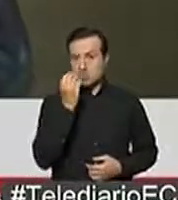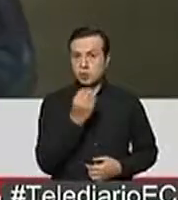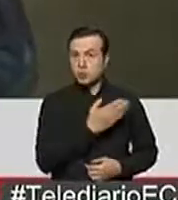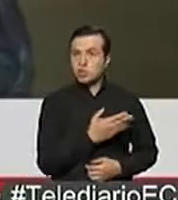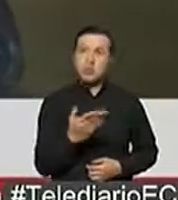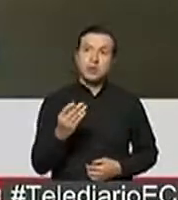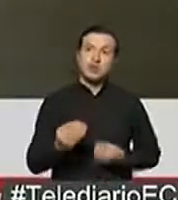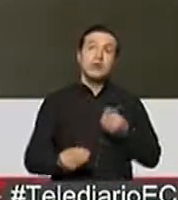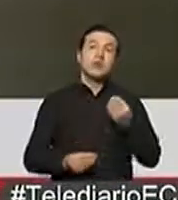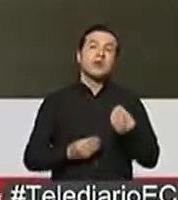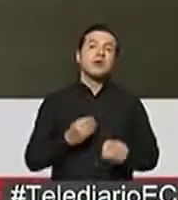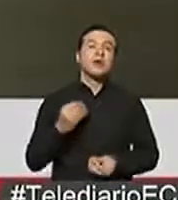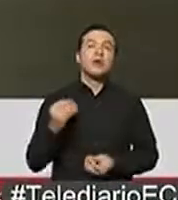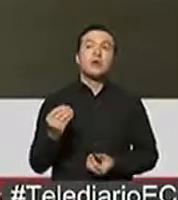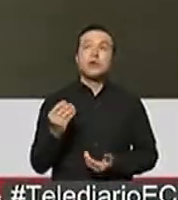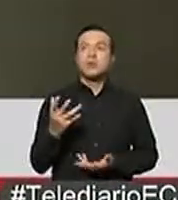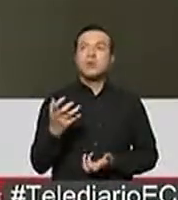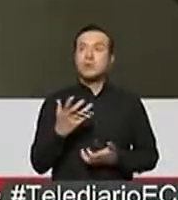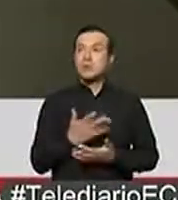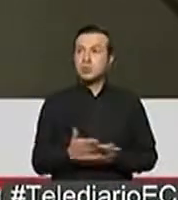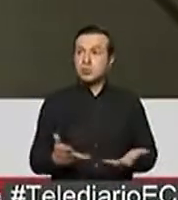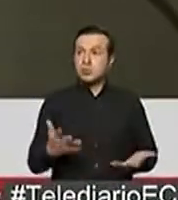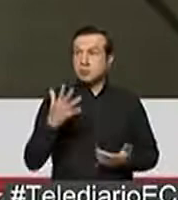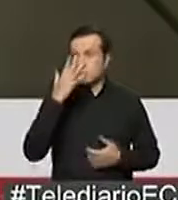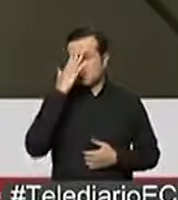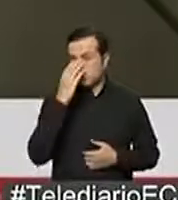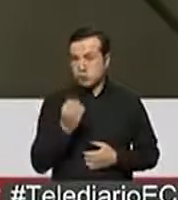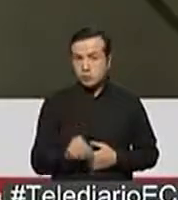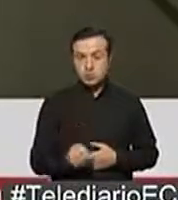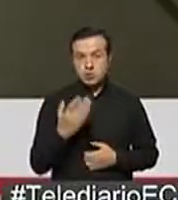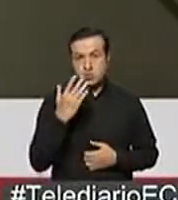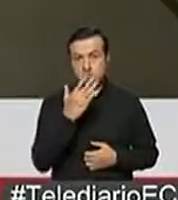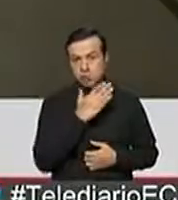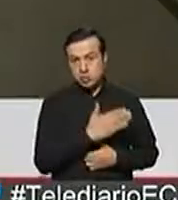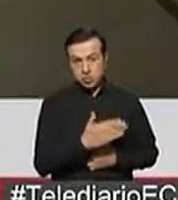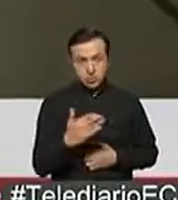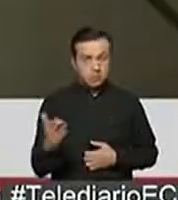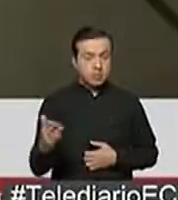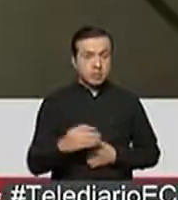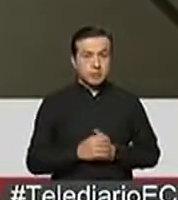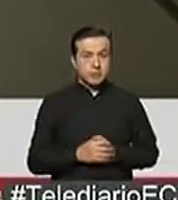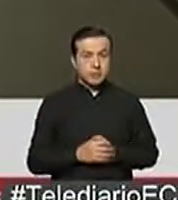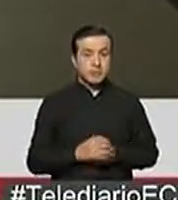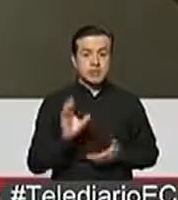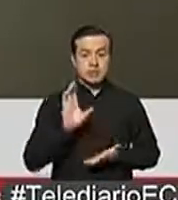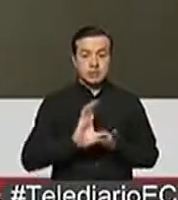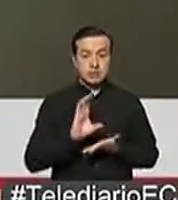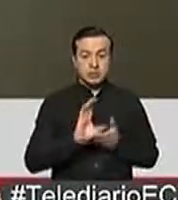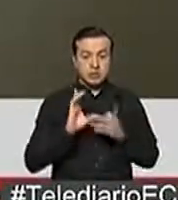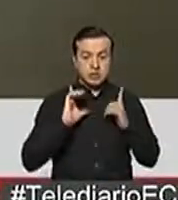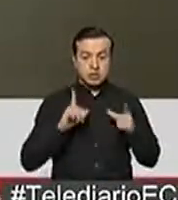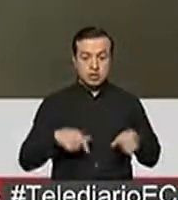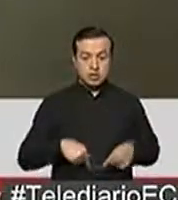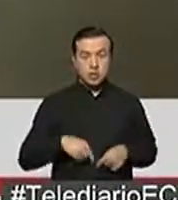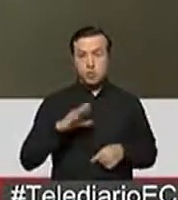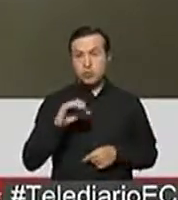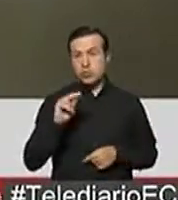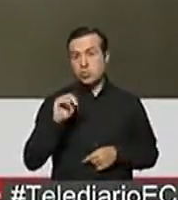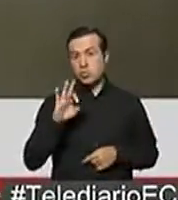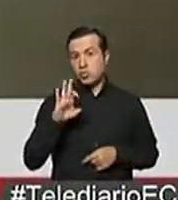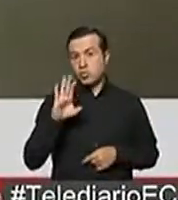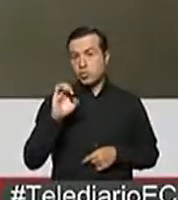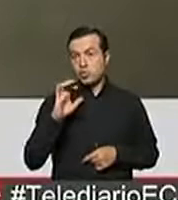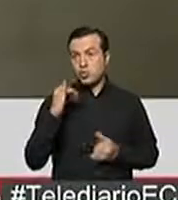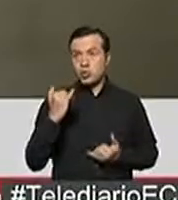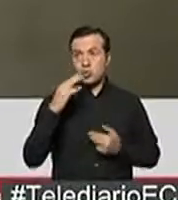que van a hacer? ¿Qué es lo que se busca? Buenos días con todos. El Centro de Salud de Conocoto en este día tiene